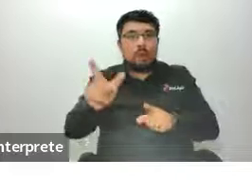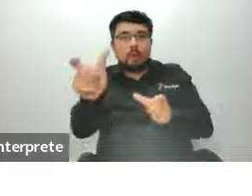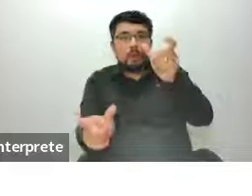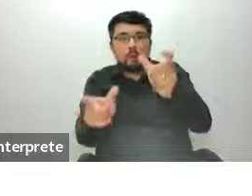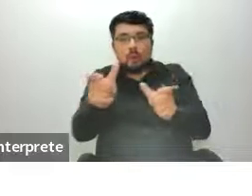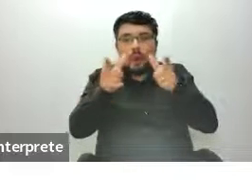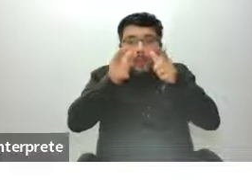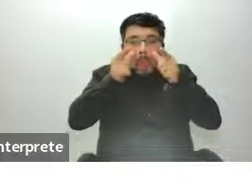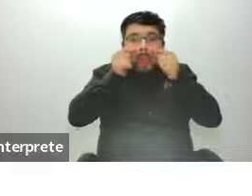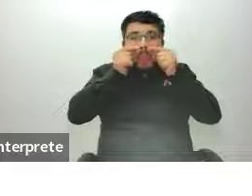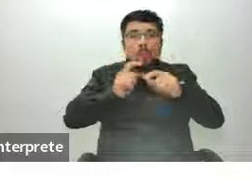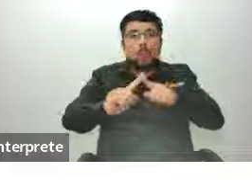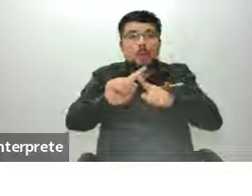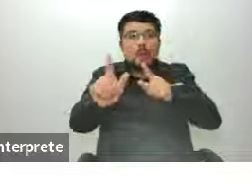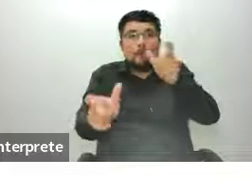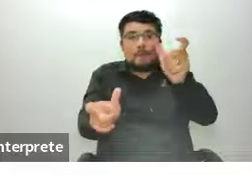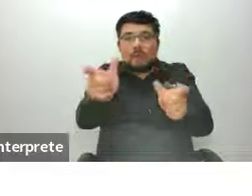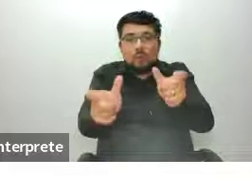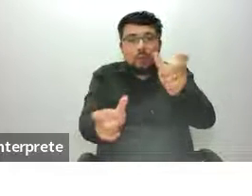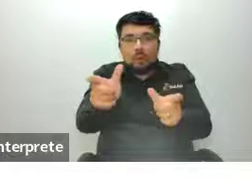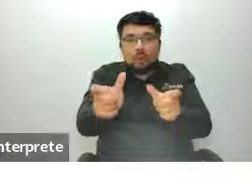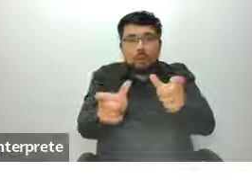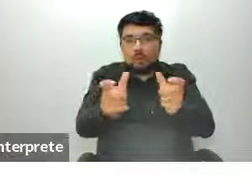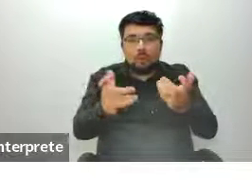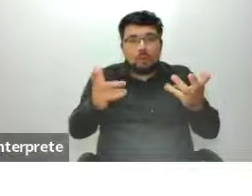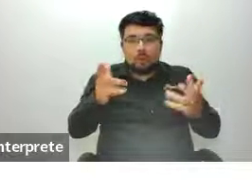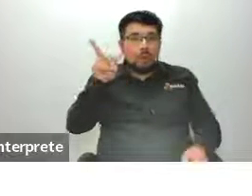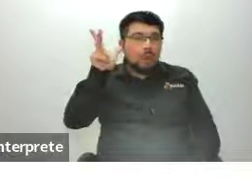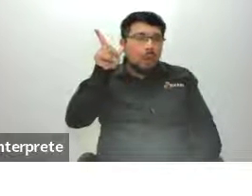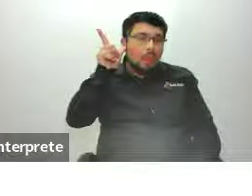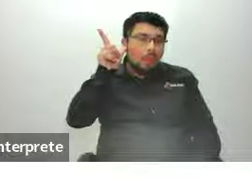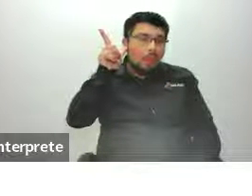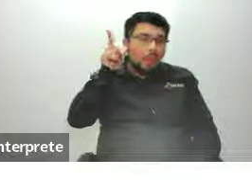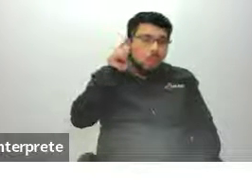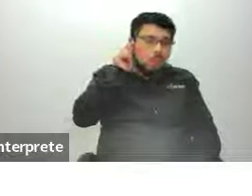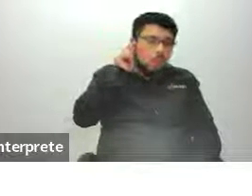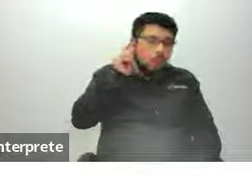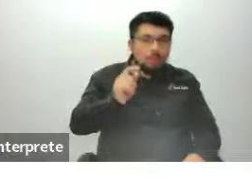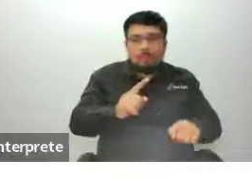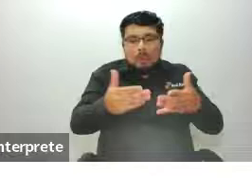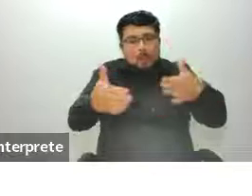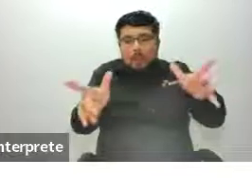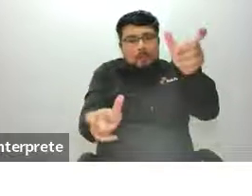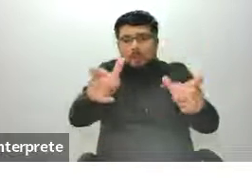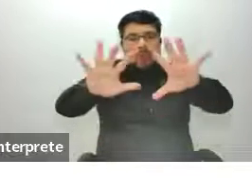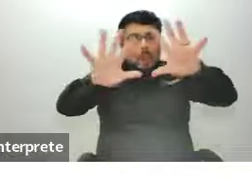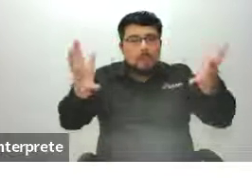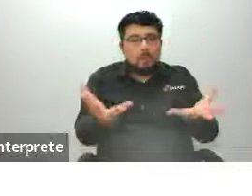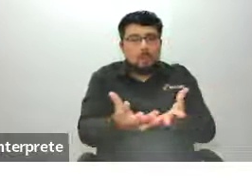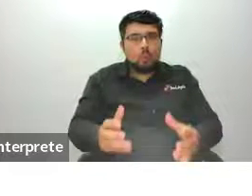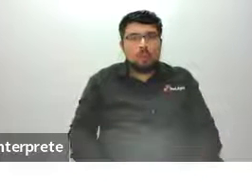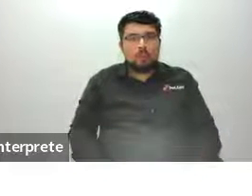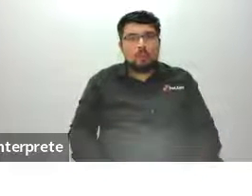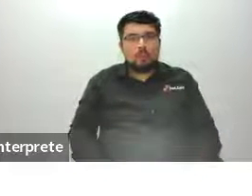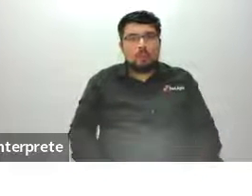por tanto, personas que tienen bajo nivel auditivo, pero también cualquier persona en el mundo. Personas que tienen